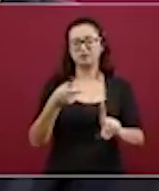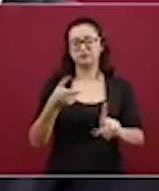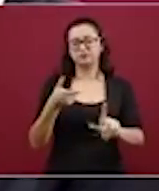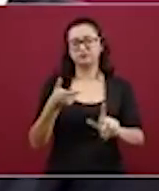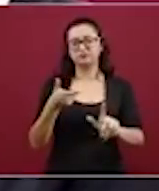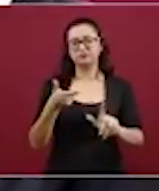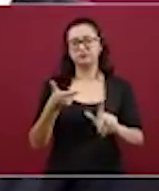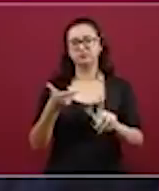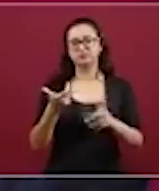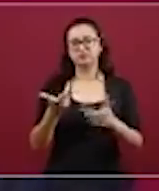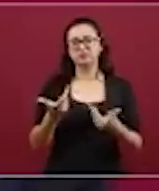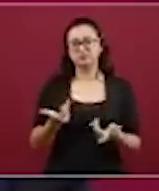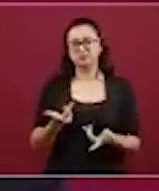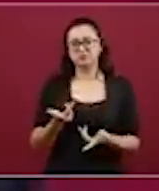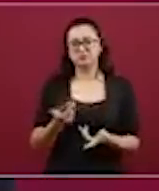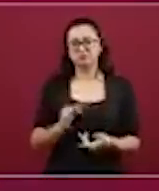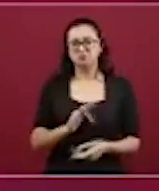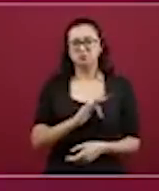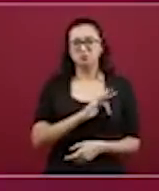ver si se puede